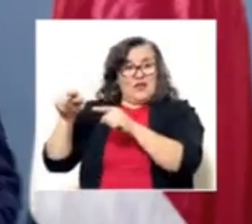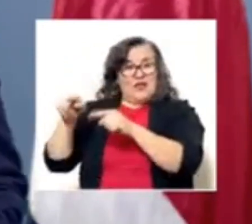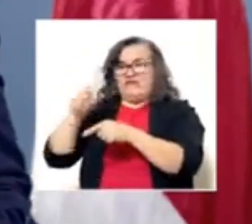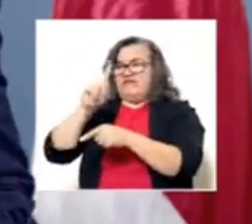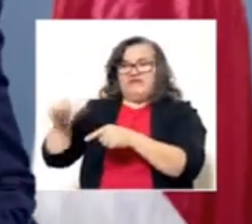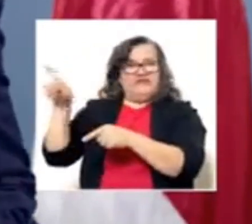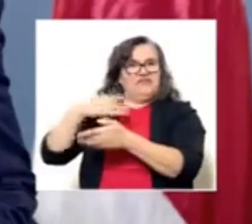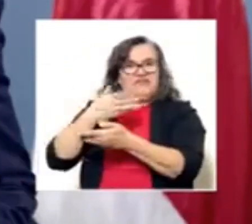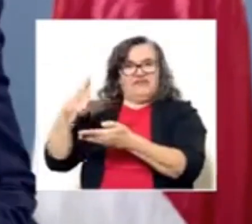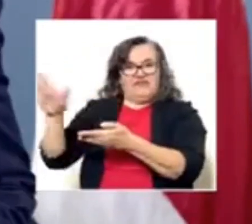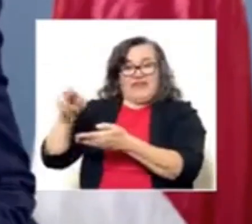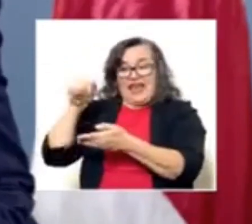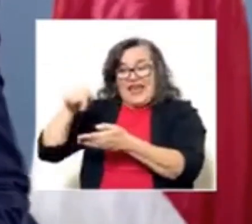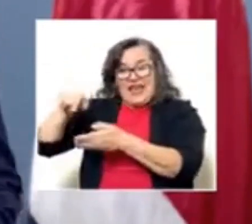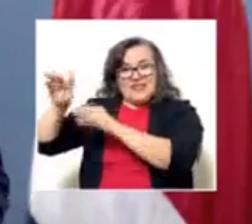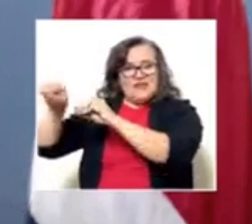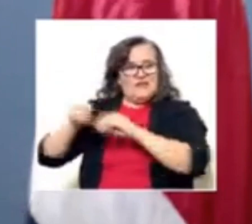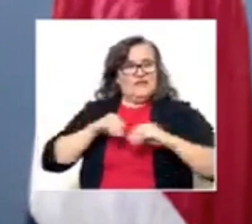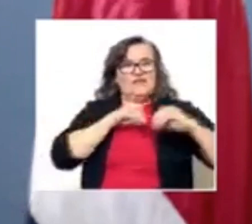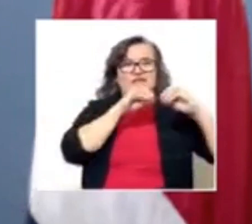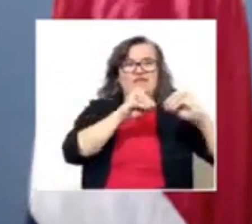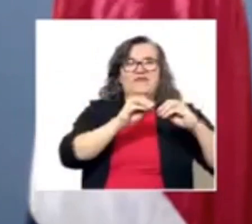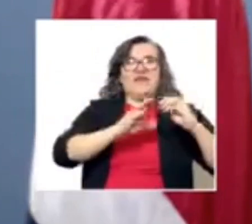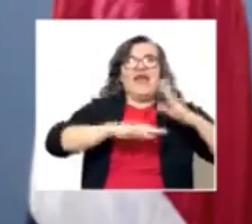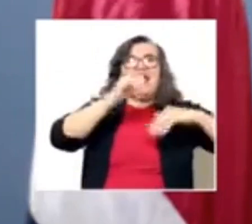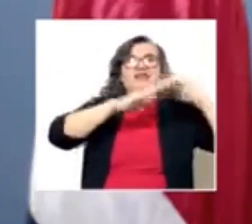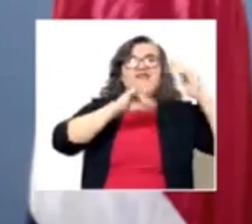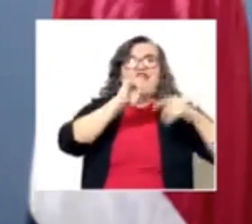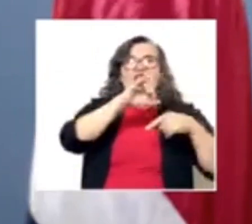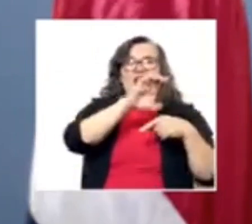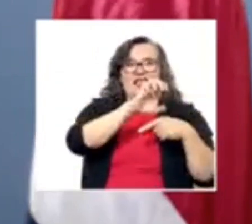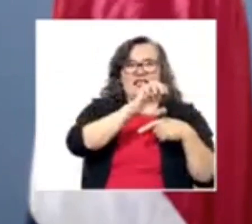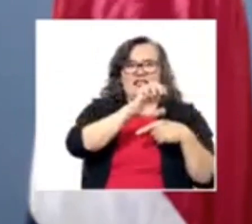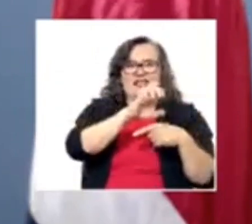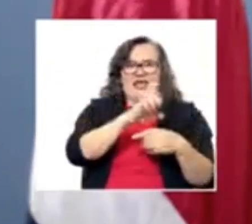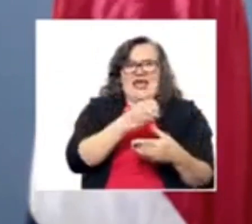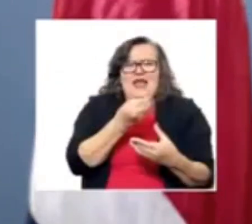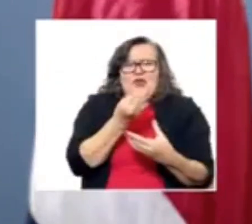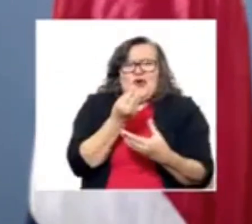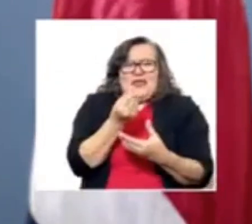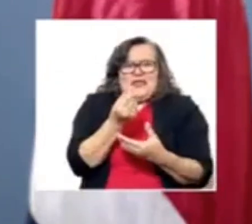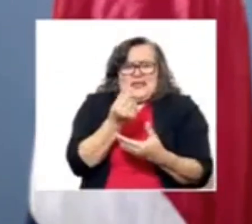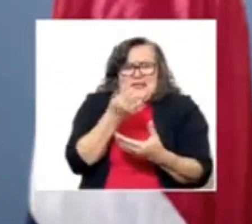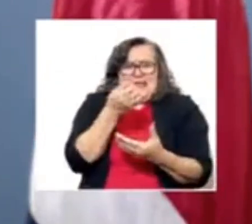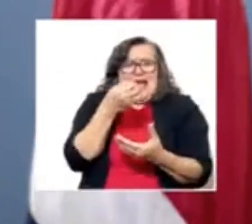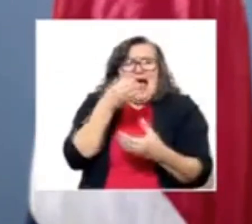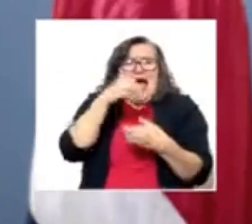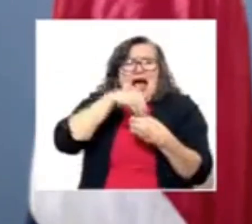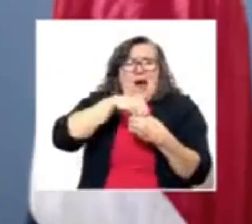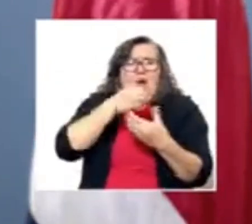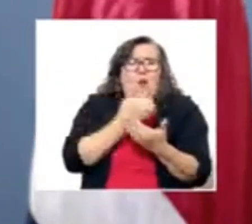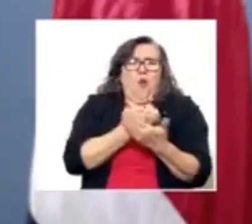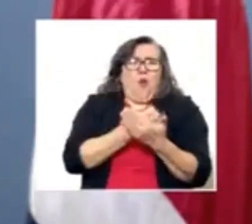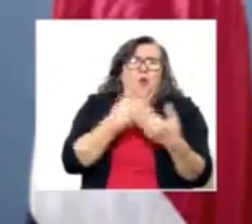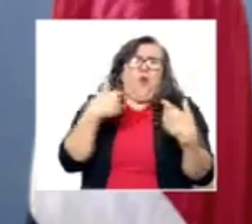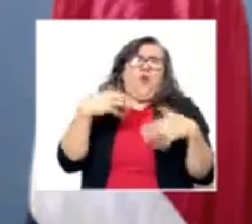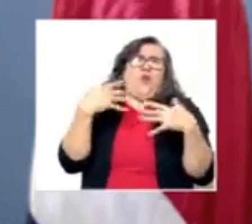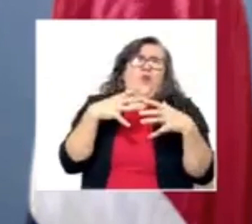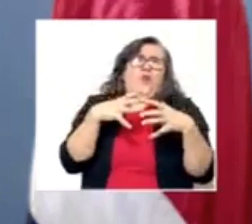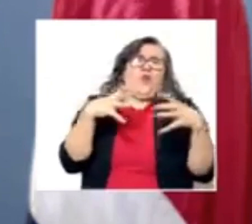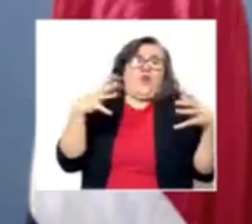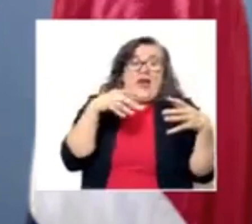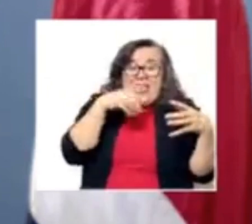pasar a esa gente a edificios del ICE con economías enormes que se van a usar para